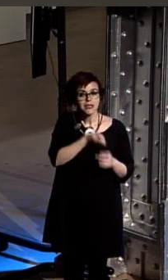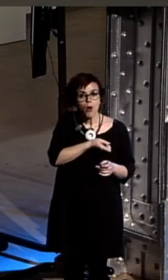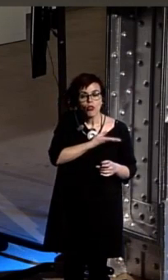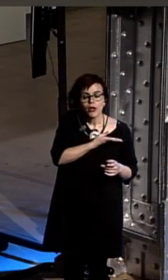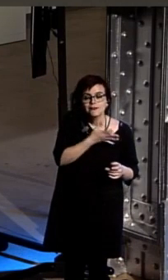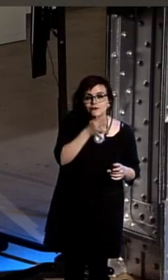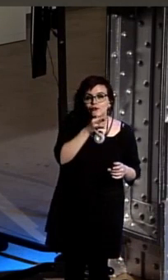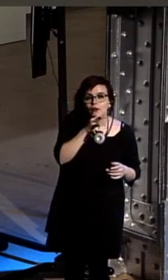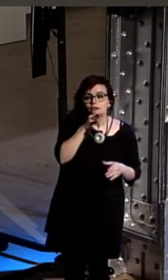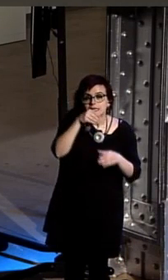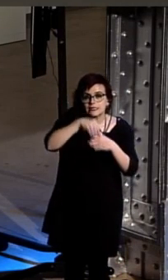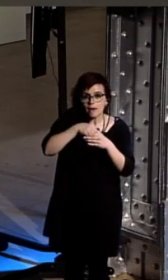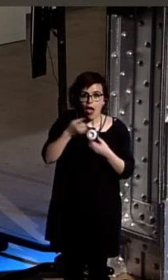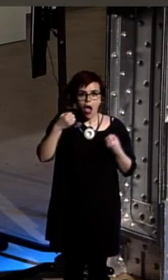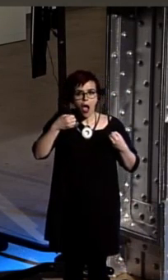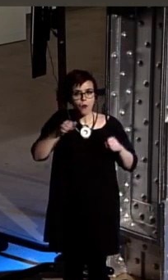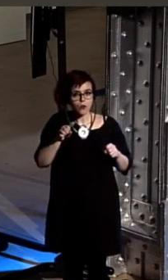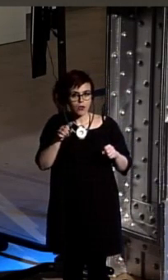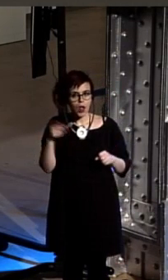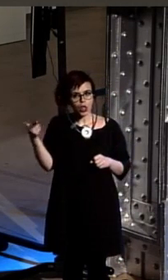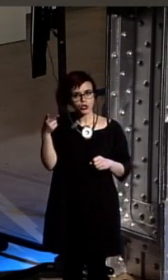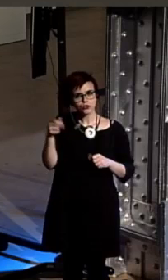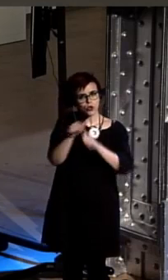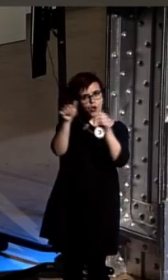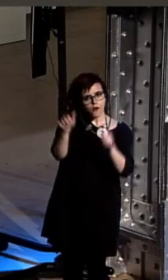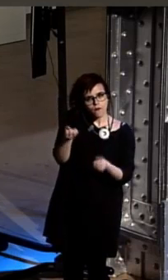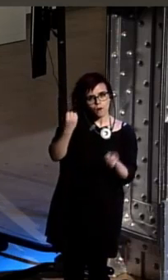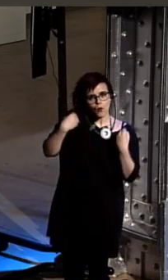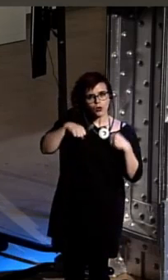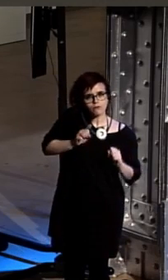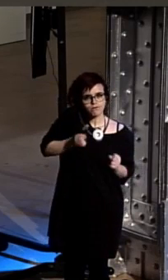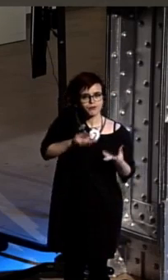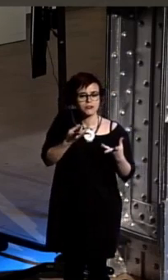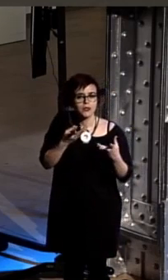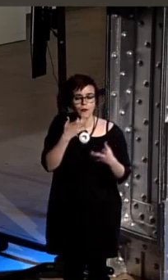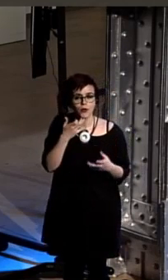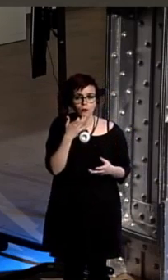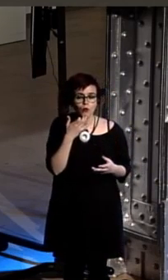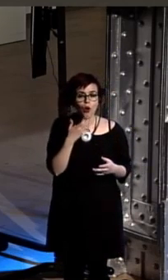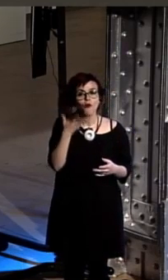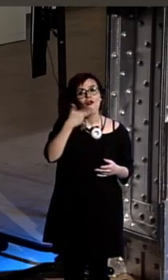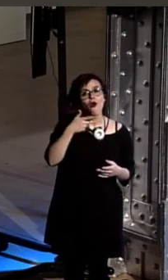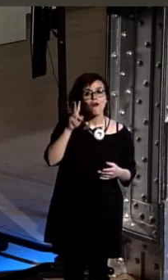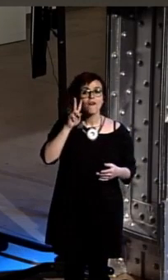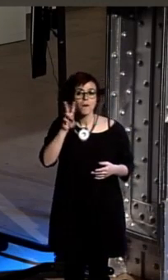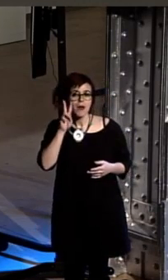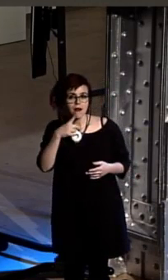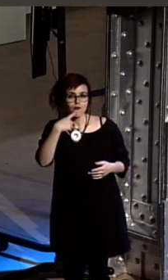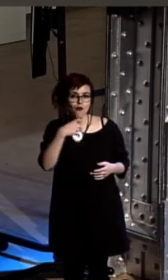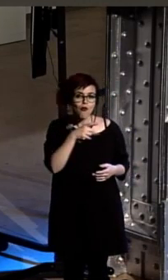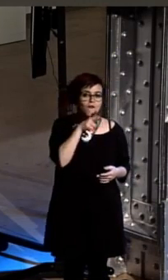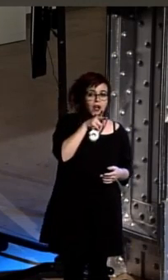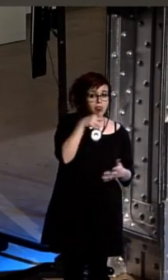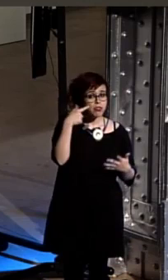emociones, aun cuando se expresan corporalmente de la misma manera. Lo puedes pensar con el problema del daltonismo, es decir, el rojo es el rojo, el verde es el verde, el amarillo es el